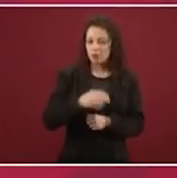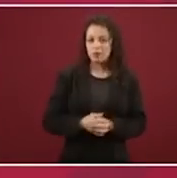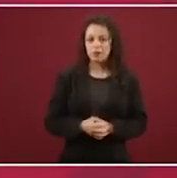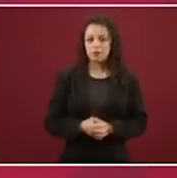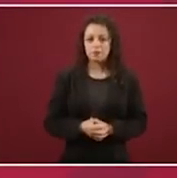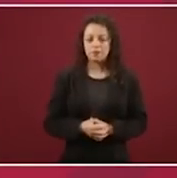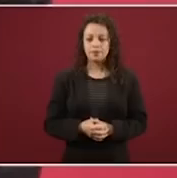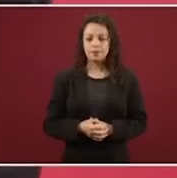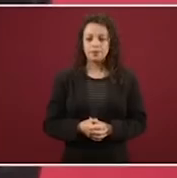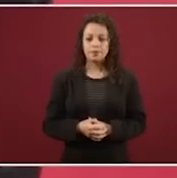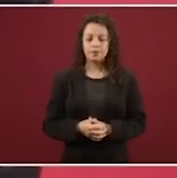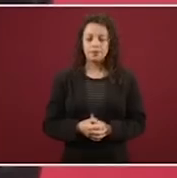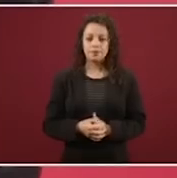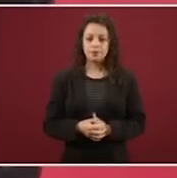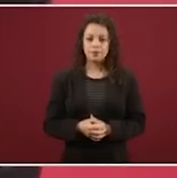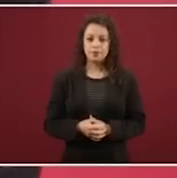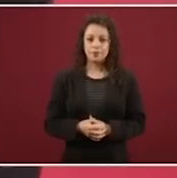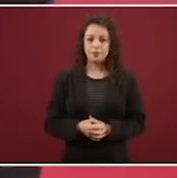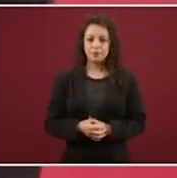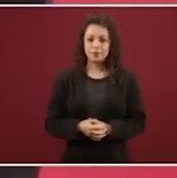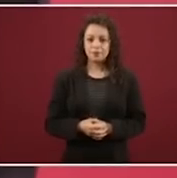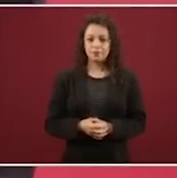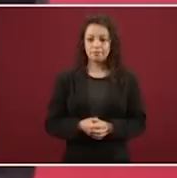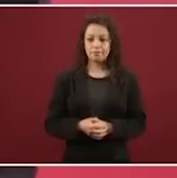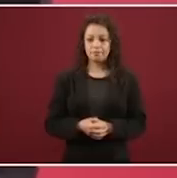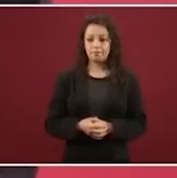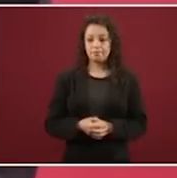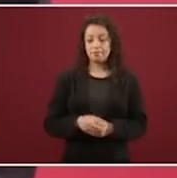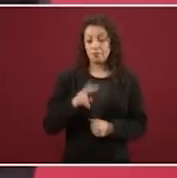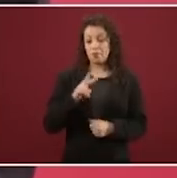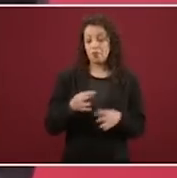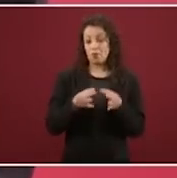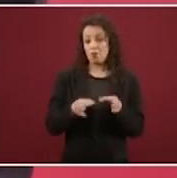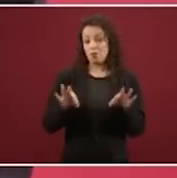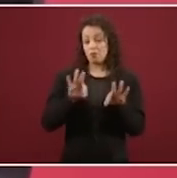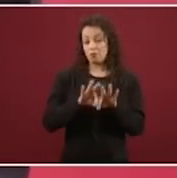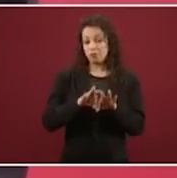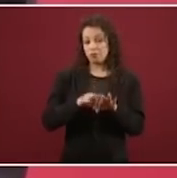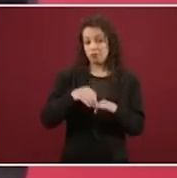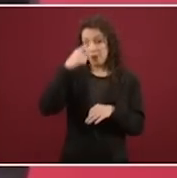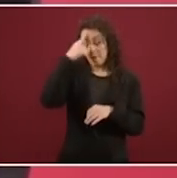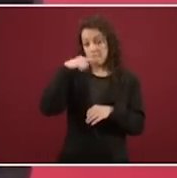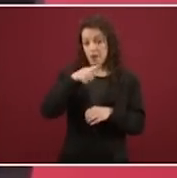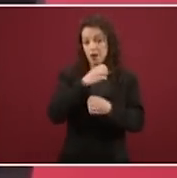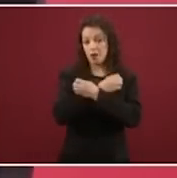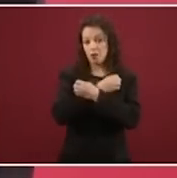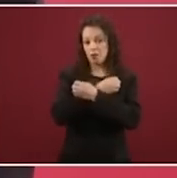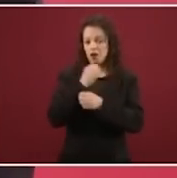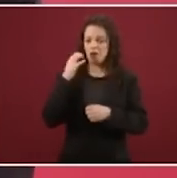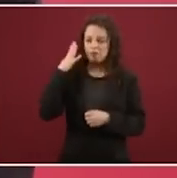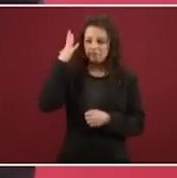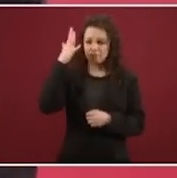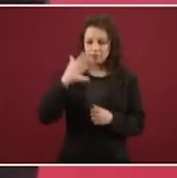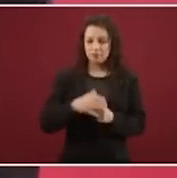Es un programa de gran trascendencia en lo educativo, en